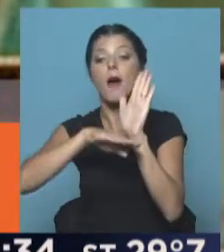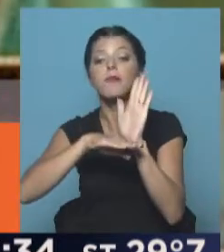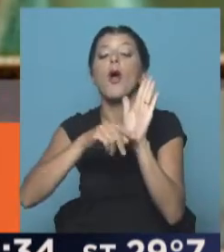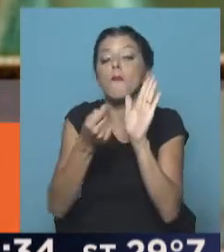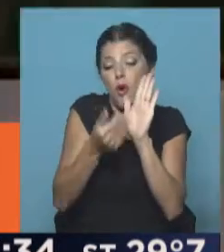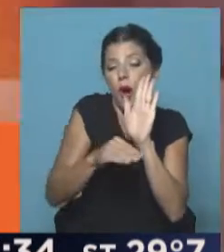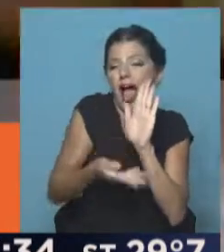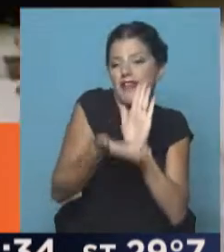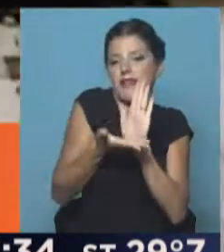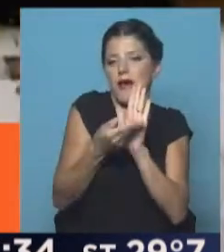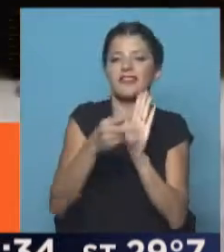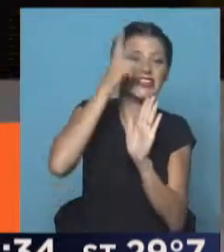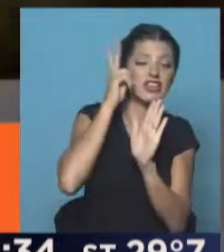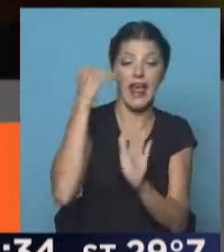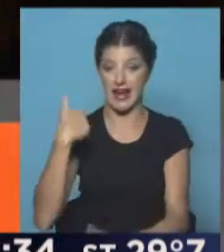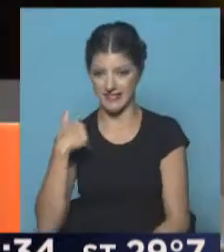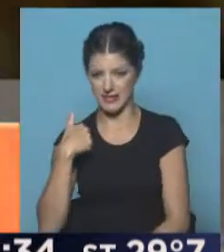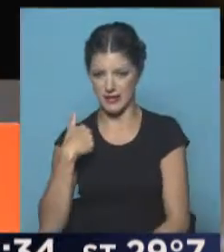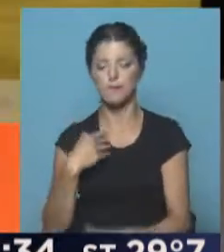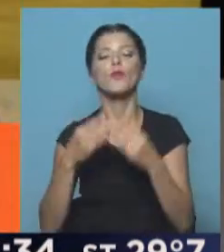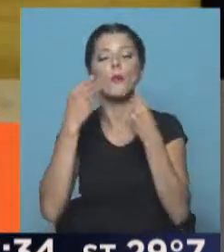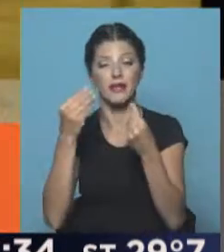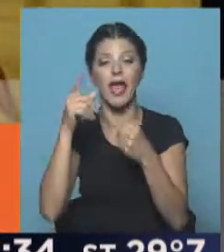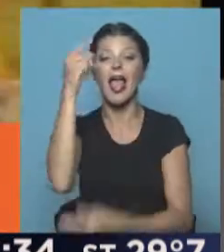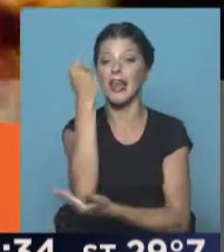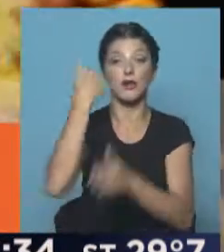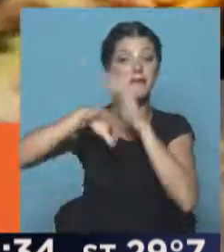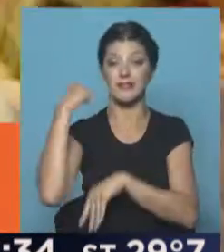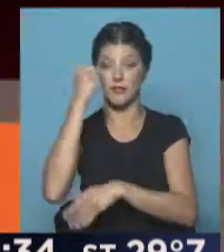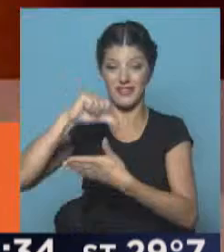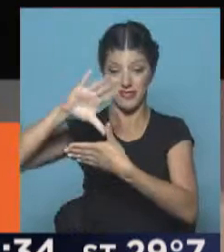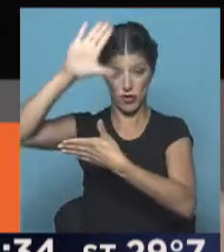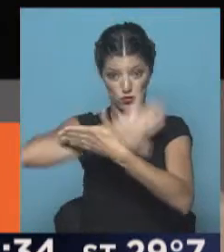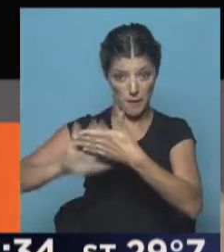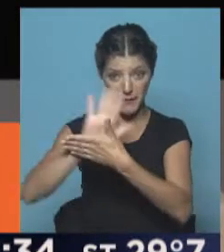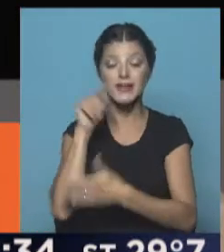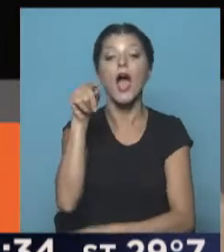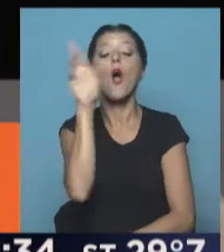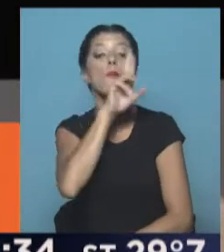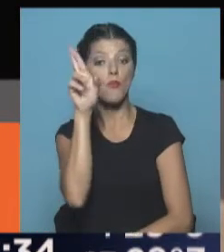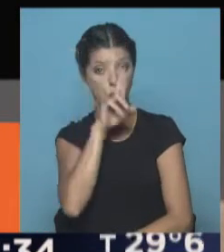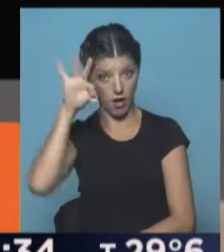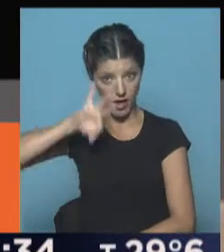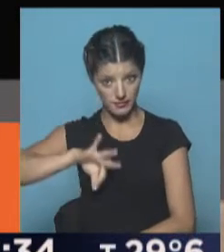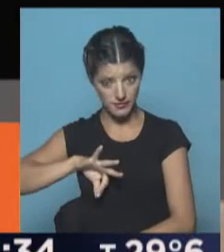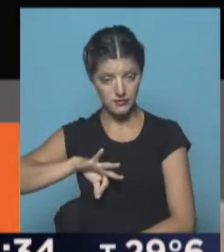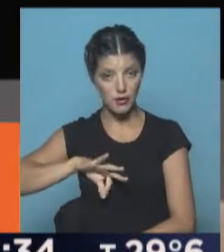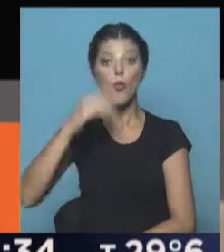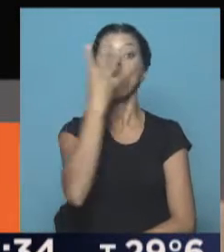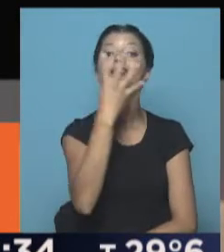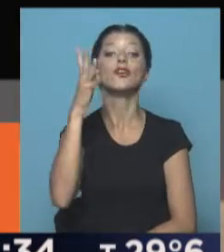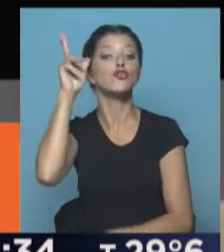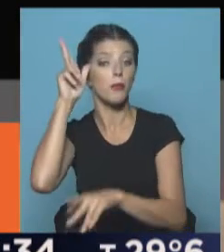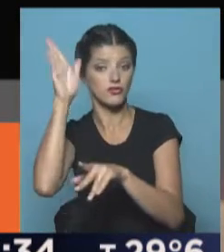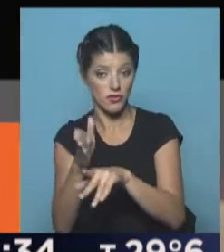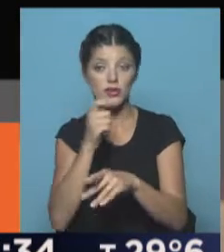Argentina. Es que en la mayor economía sudamericana, una mujer percibe el 48% del salario que